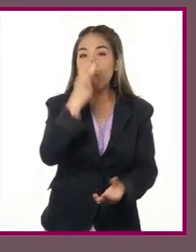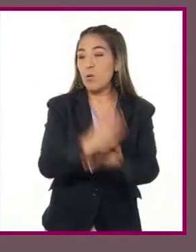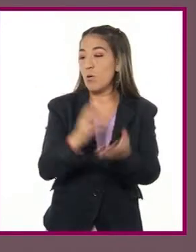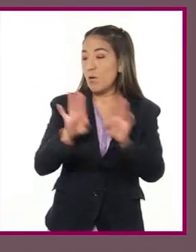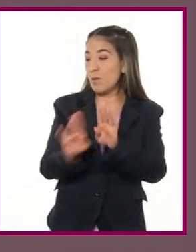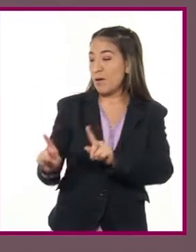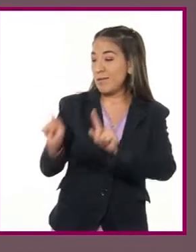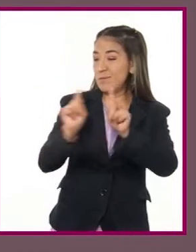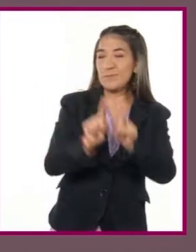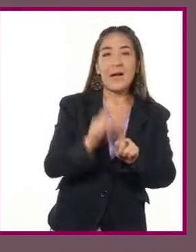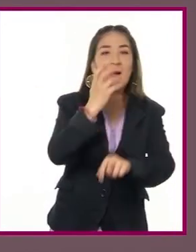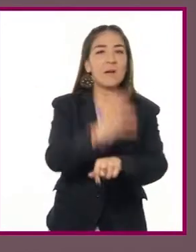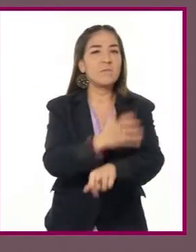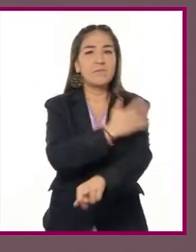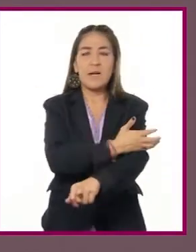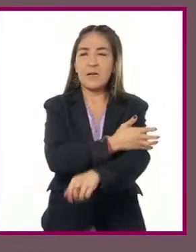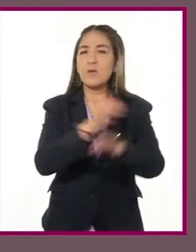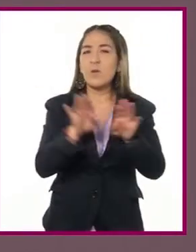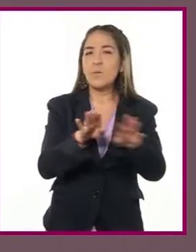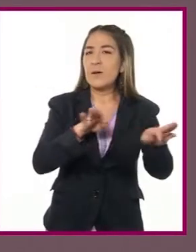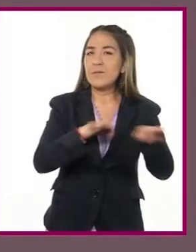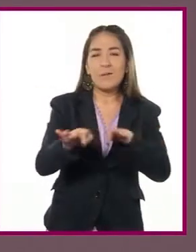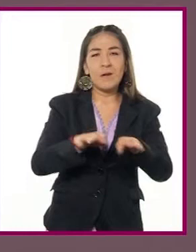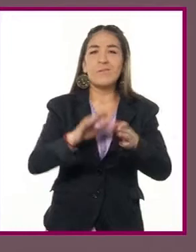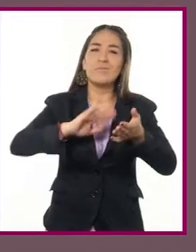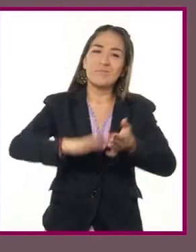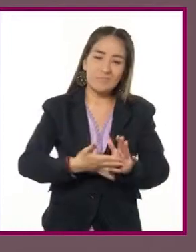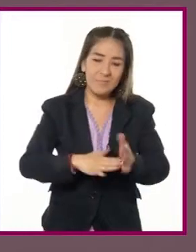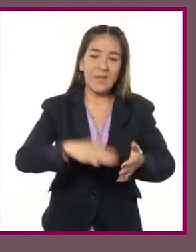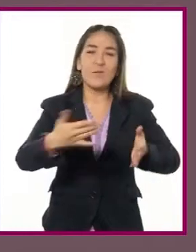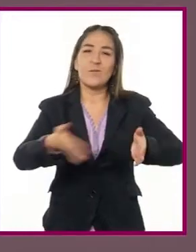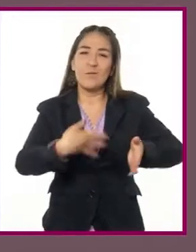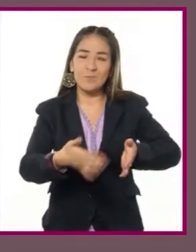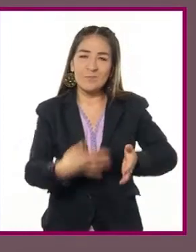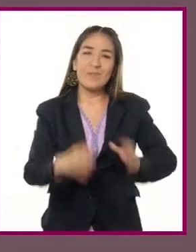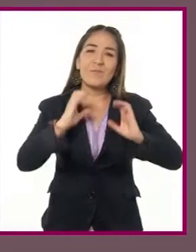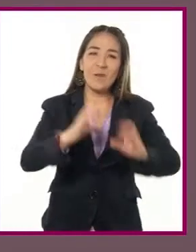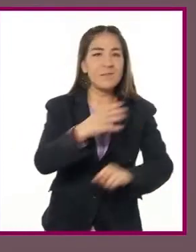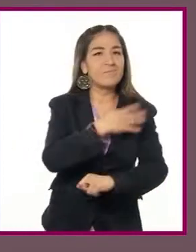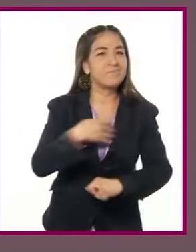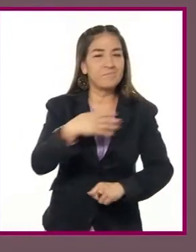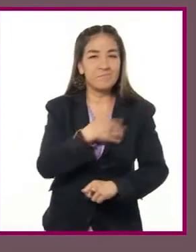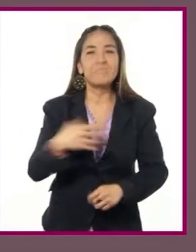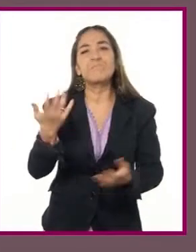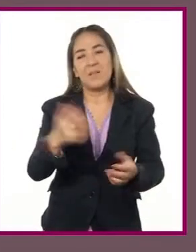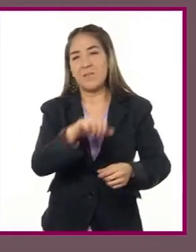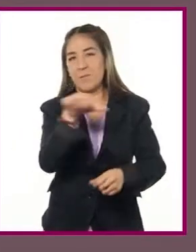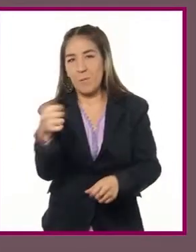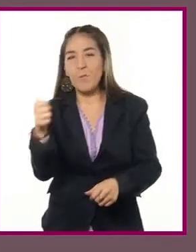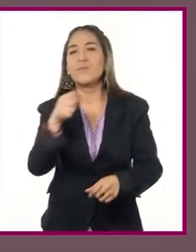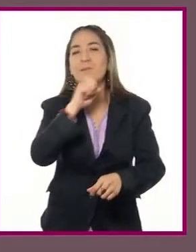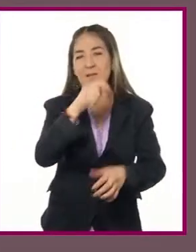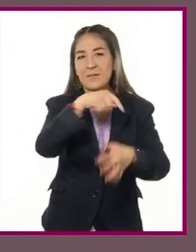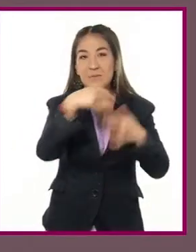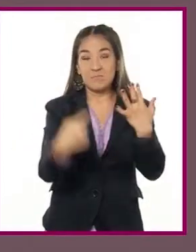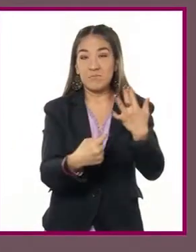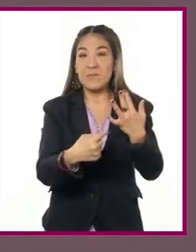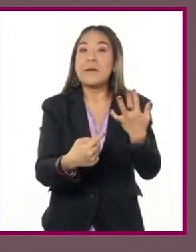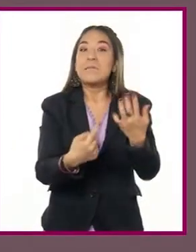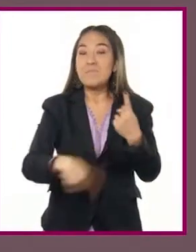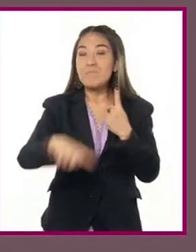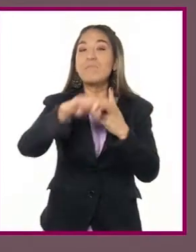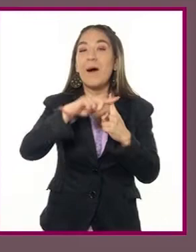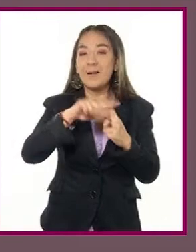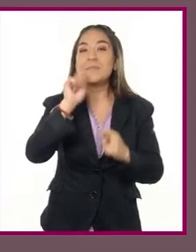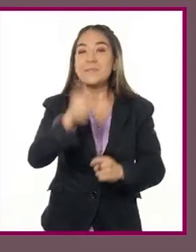y realizando sus tareas tradicionales, lavar, cocinar y cuidar a sus hijos, entre otras, sino que